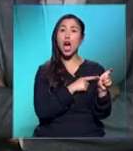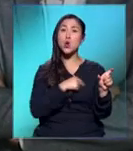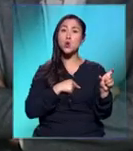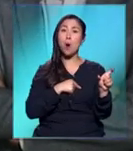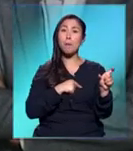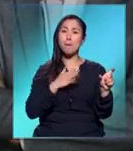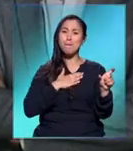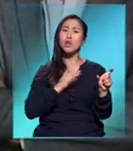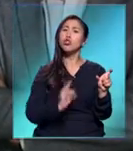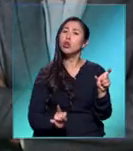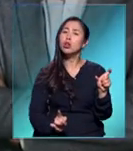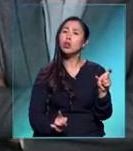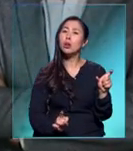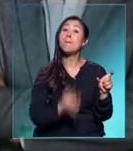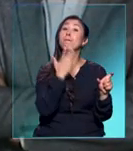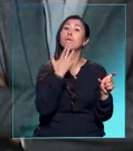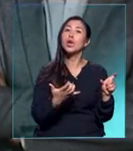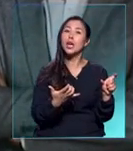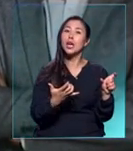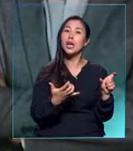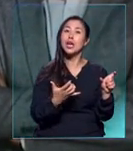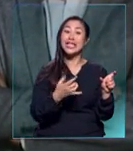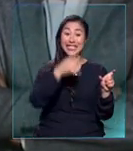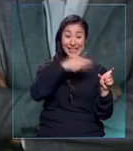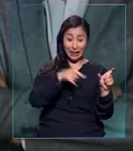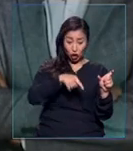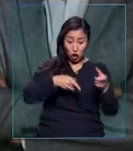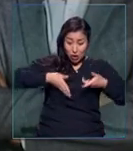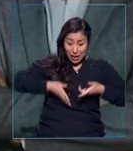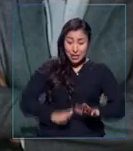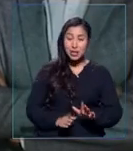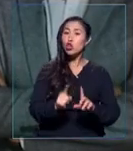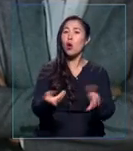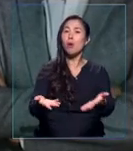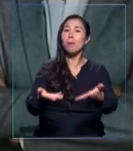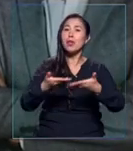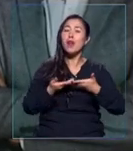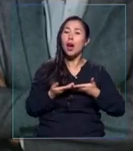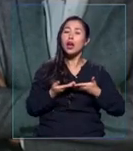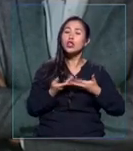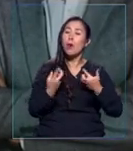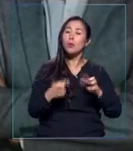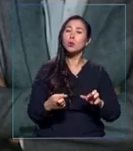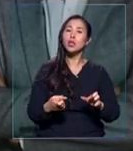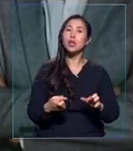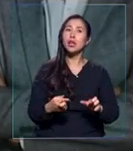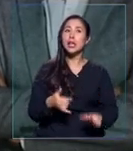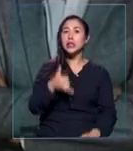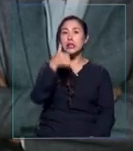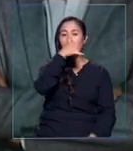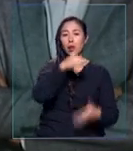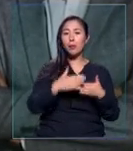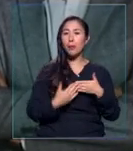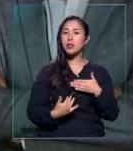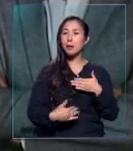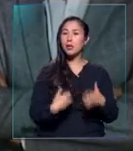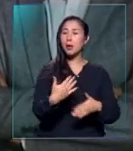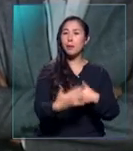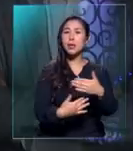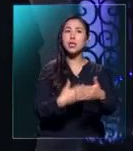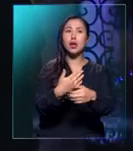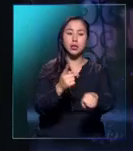es mi nombre, y es porque el país donde yo nací no me entrega esa posibilidad. Y el tiempo pasa,